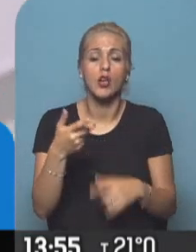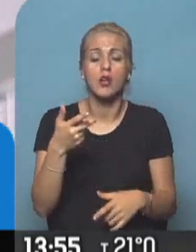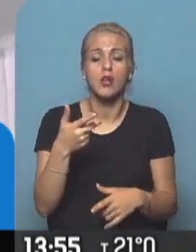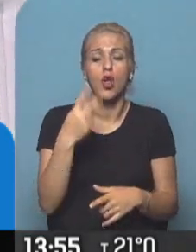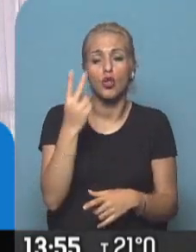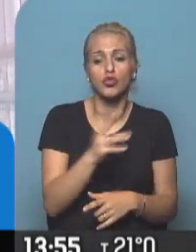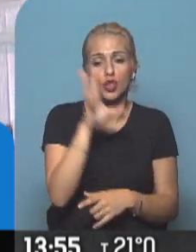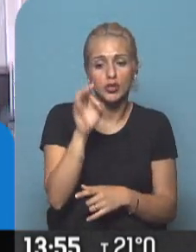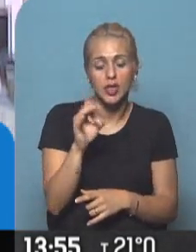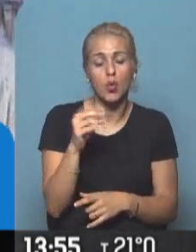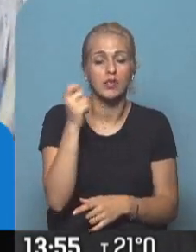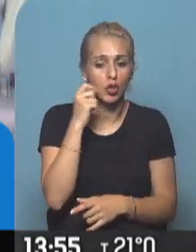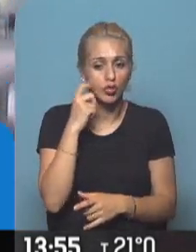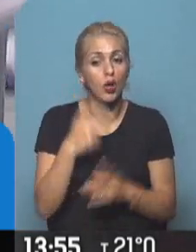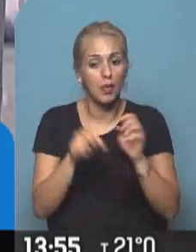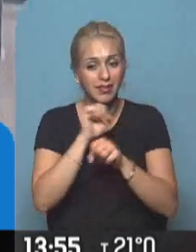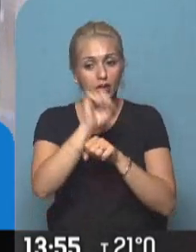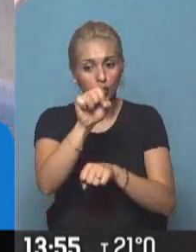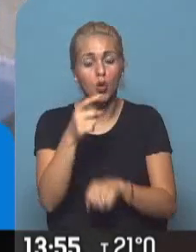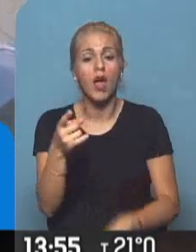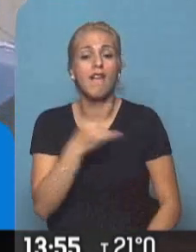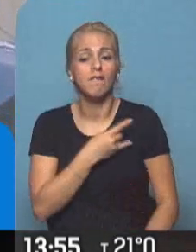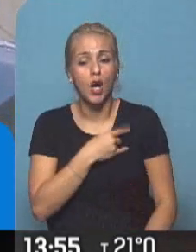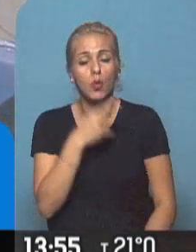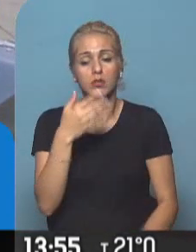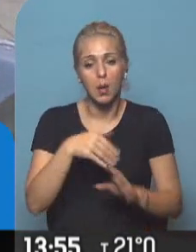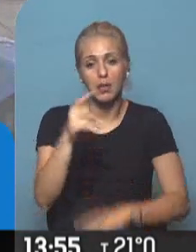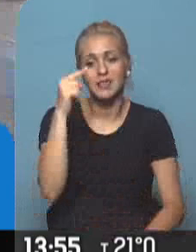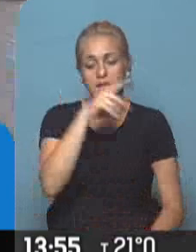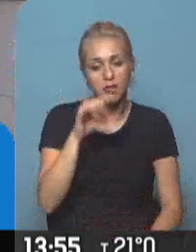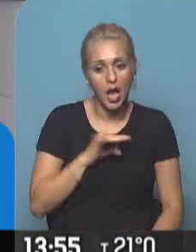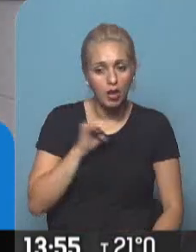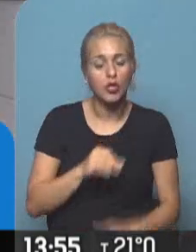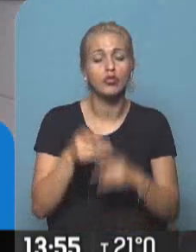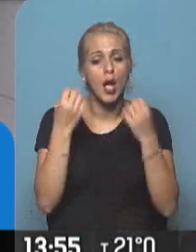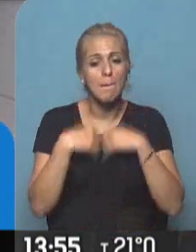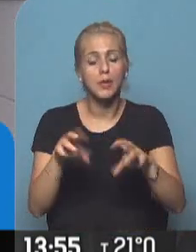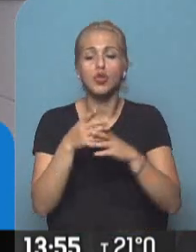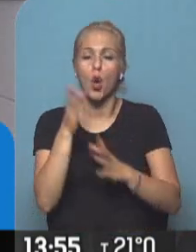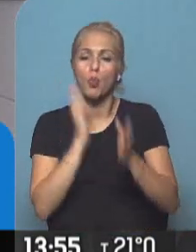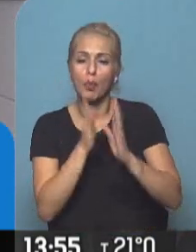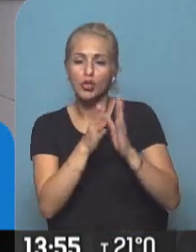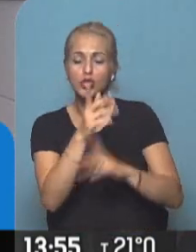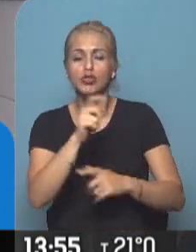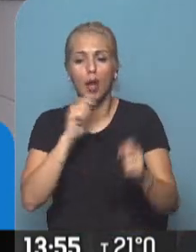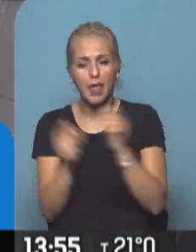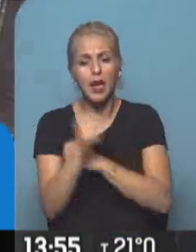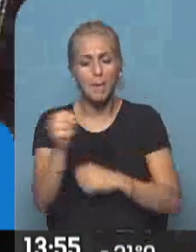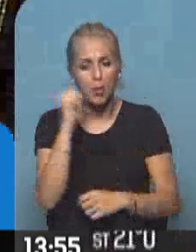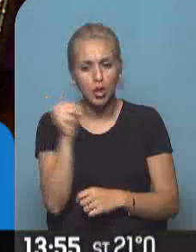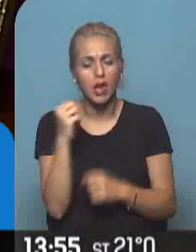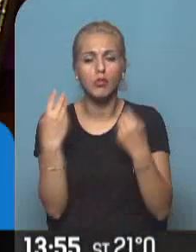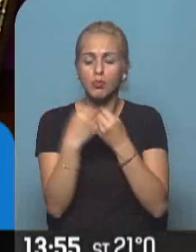odontólogos la facultad ya hace 7 años que ha empezado un proceso de cambio muy importante hemos recibido apoyo